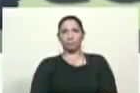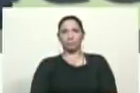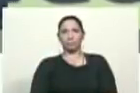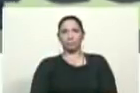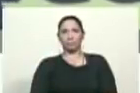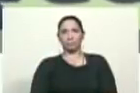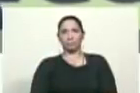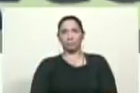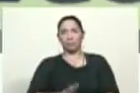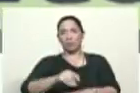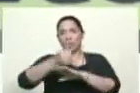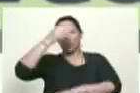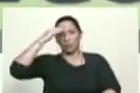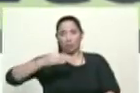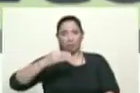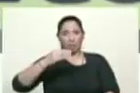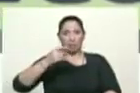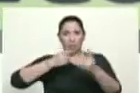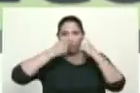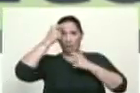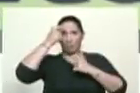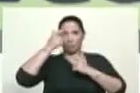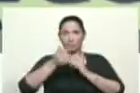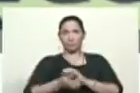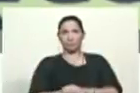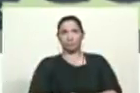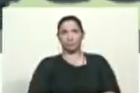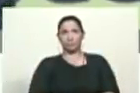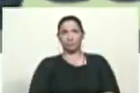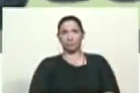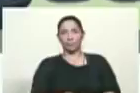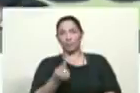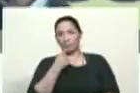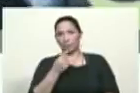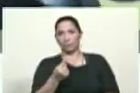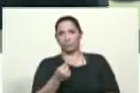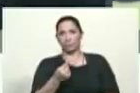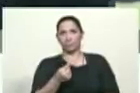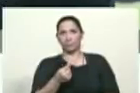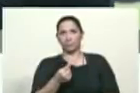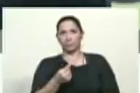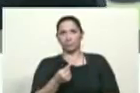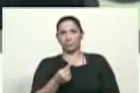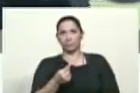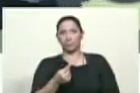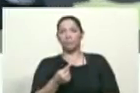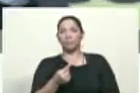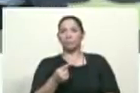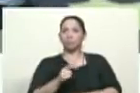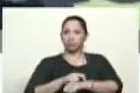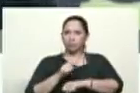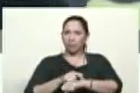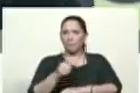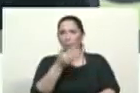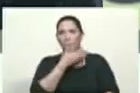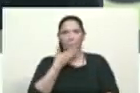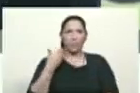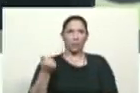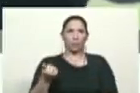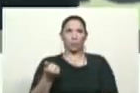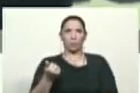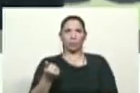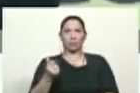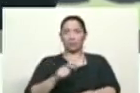el comandante Chávez en aquel momento dijo que vendrán tiempos mejores. tiempos